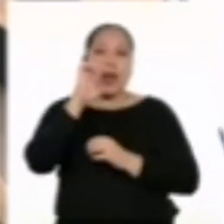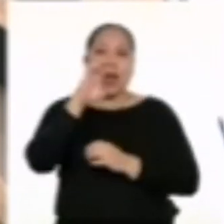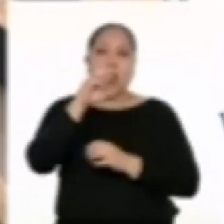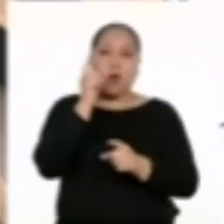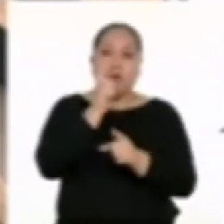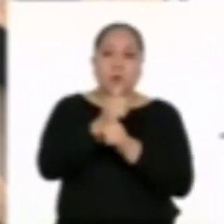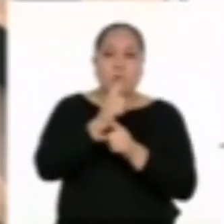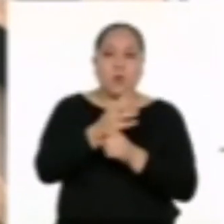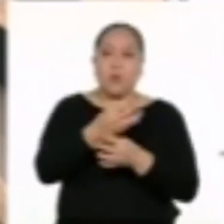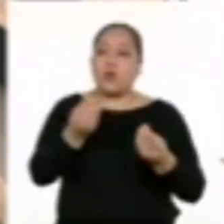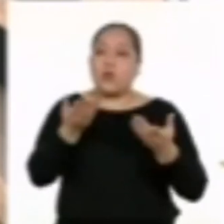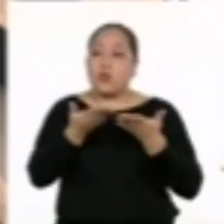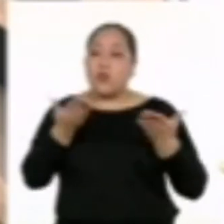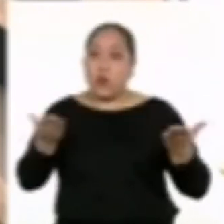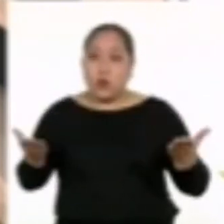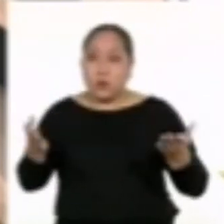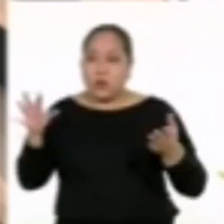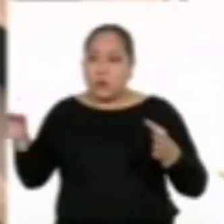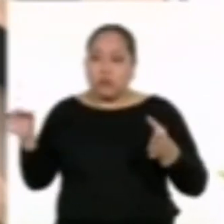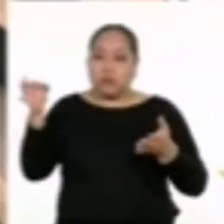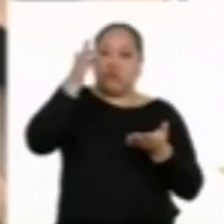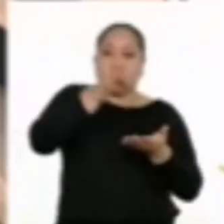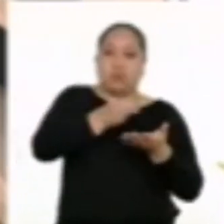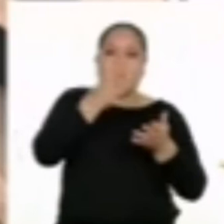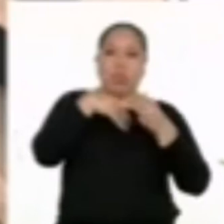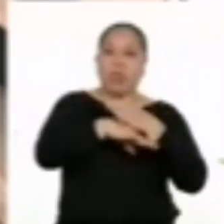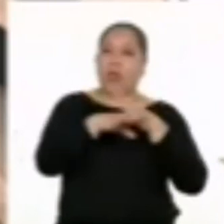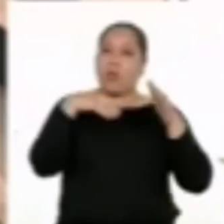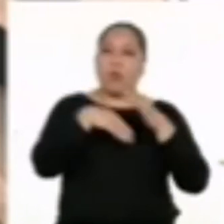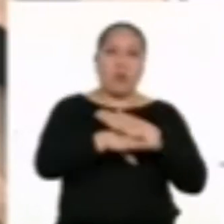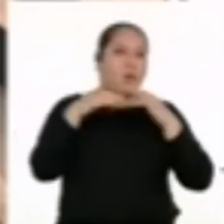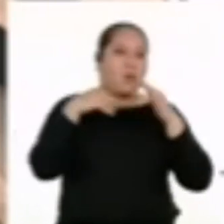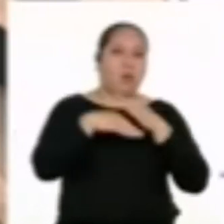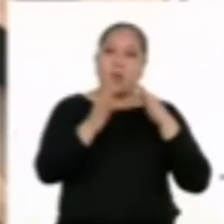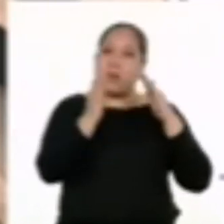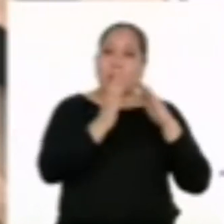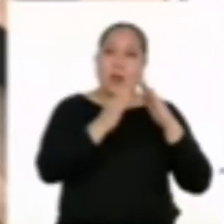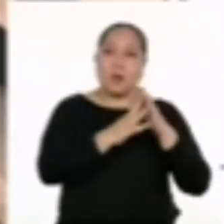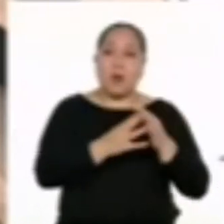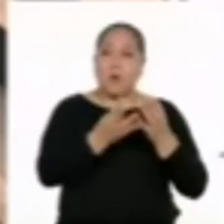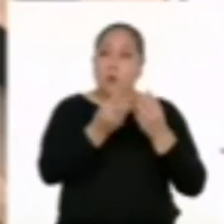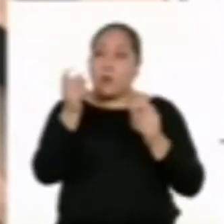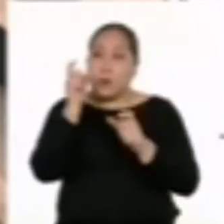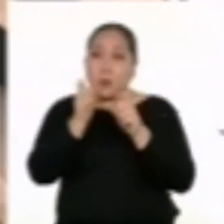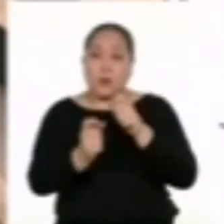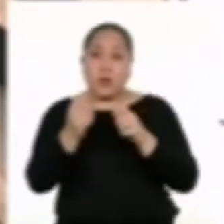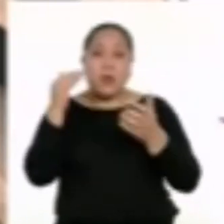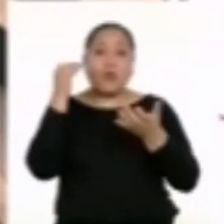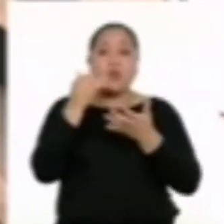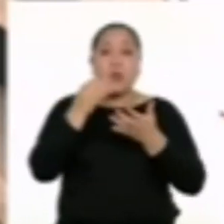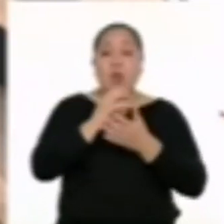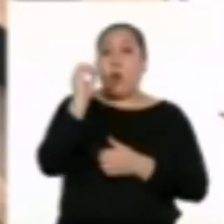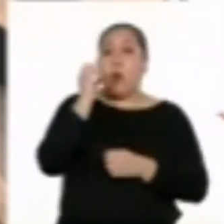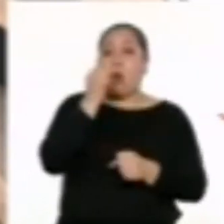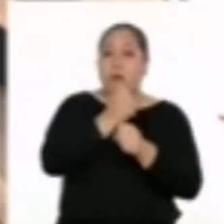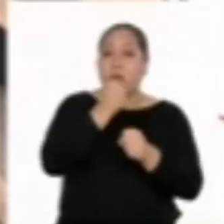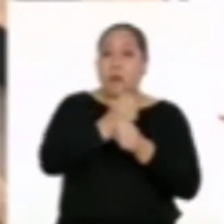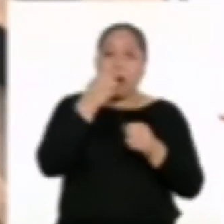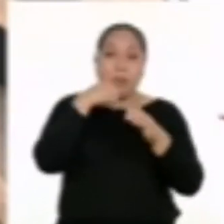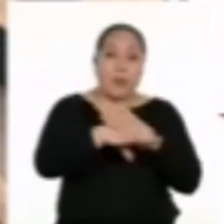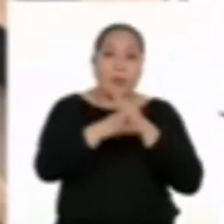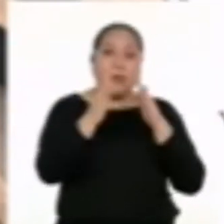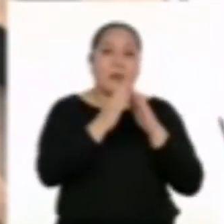porque muchas de nuestras actividades se han trasladado a nuestros hogares. Hoy en día muchos de nosotros estamos estudiando o trabajando desde